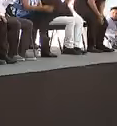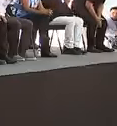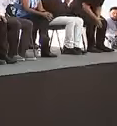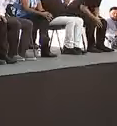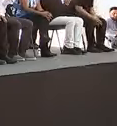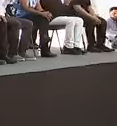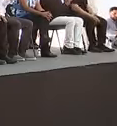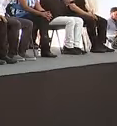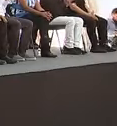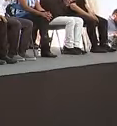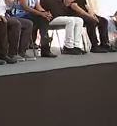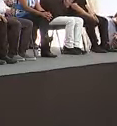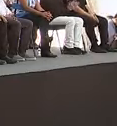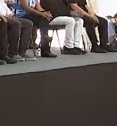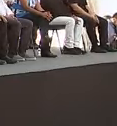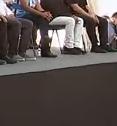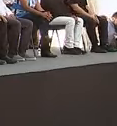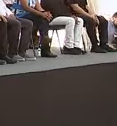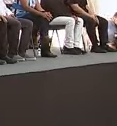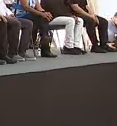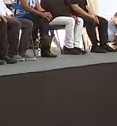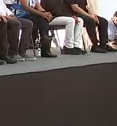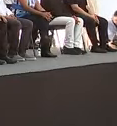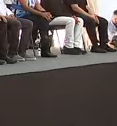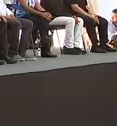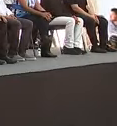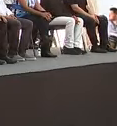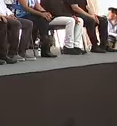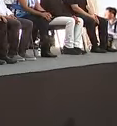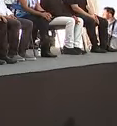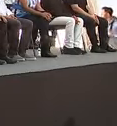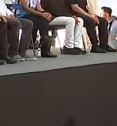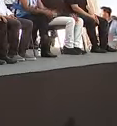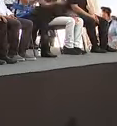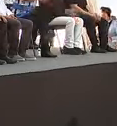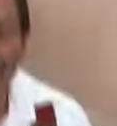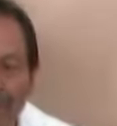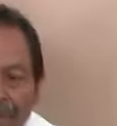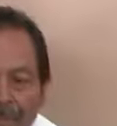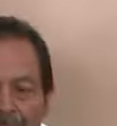El presidente municipal de Guelatao de Juárez, Isaías García Soto.